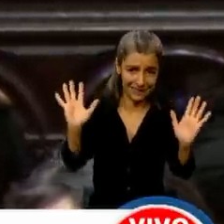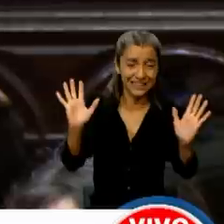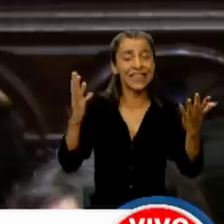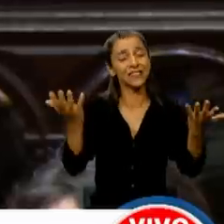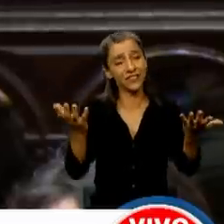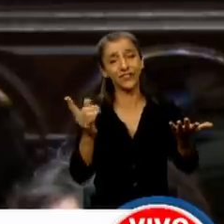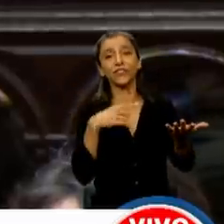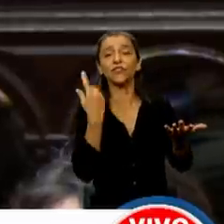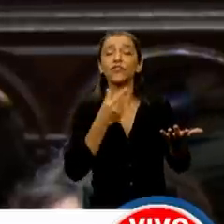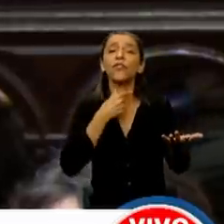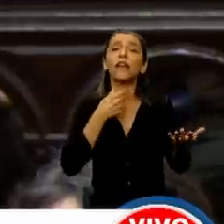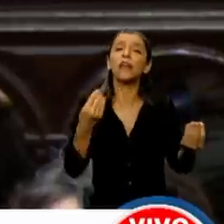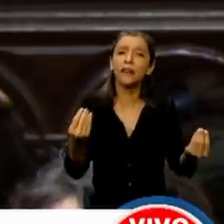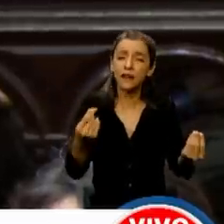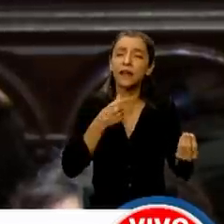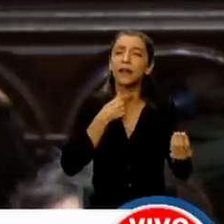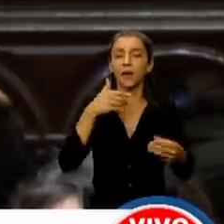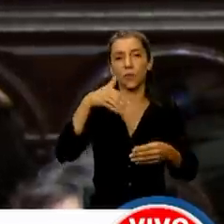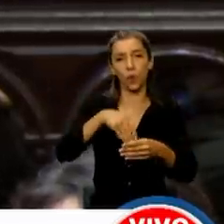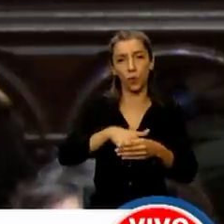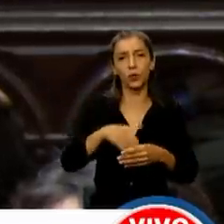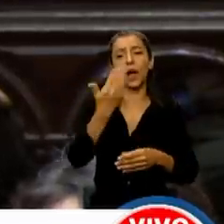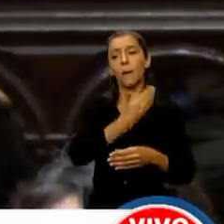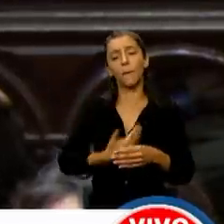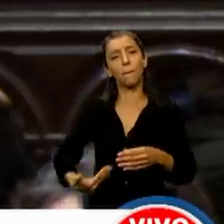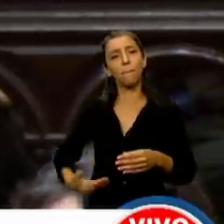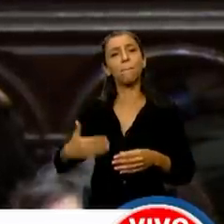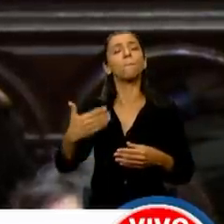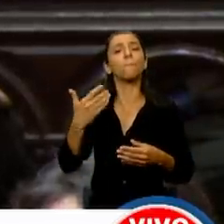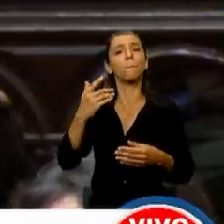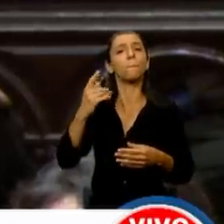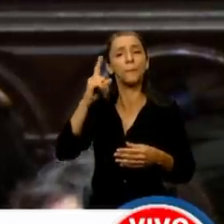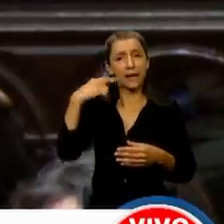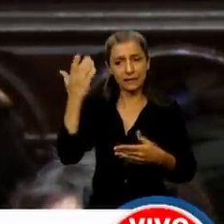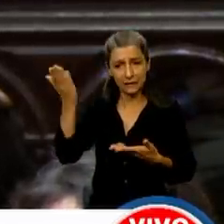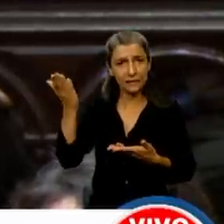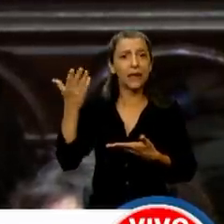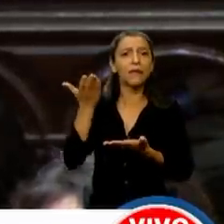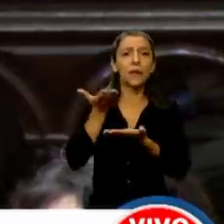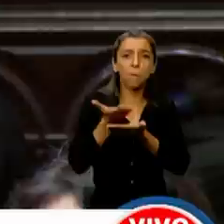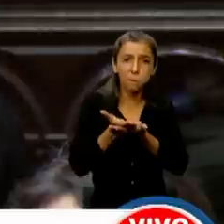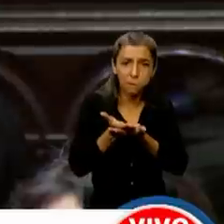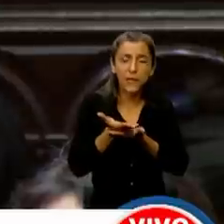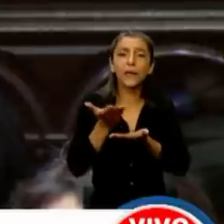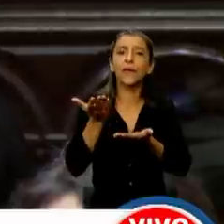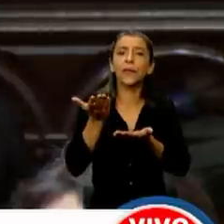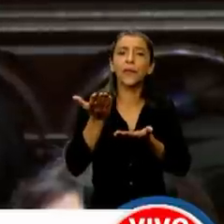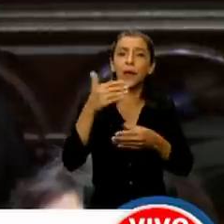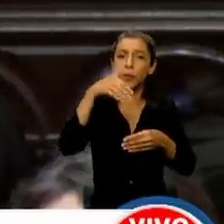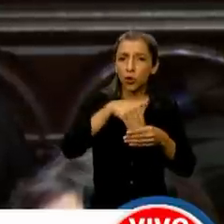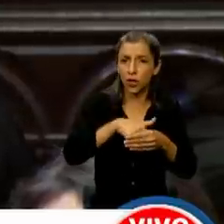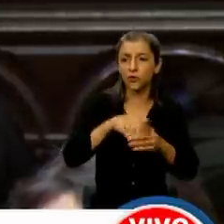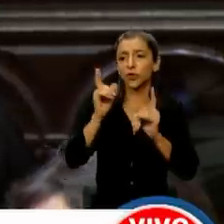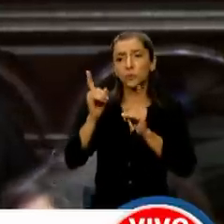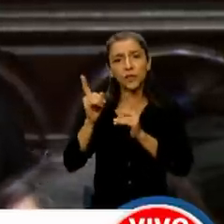votar es el pedido que recibimos de nuestro presidente un presidente que aparte se compromete a mandar estos